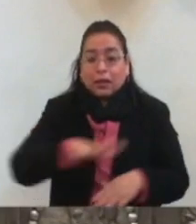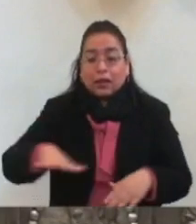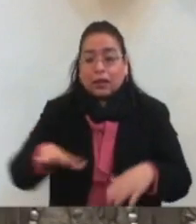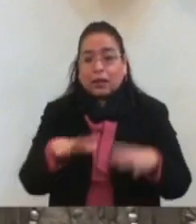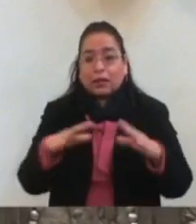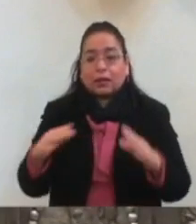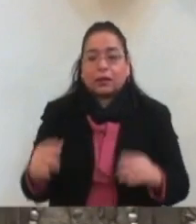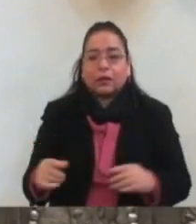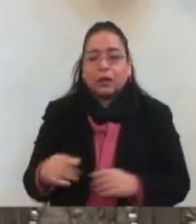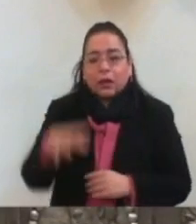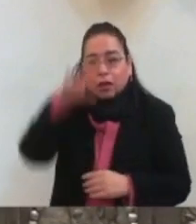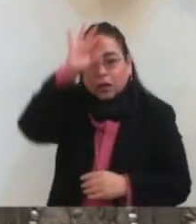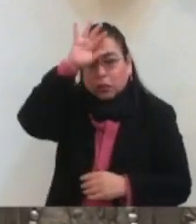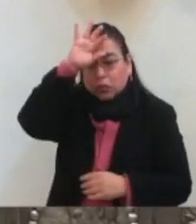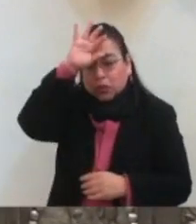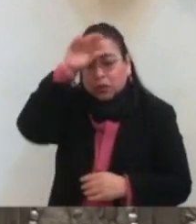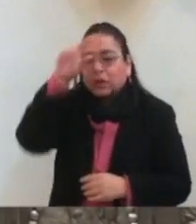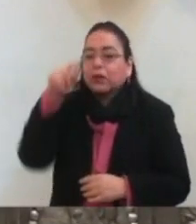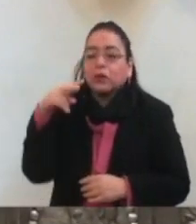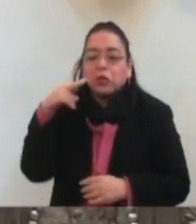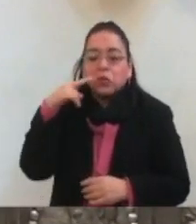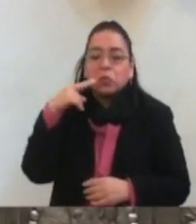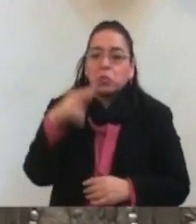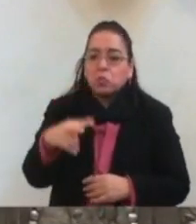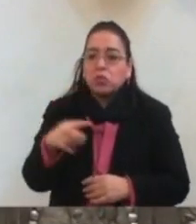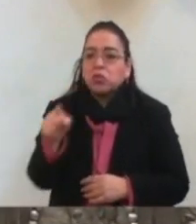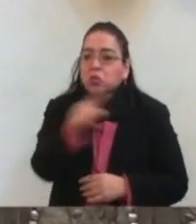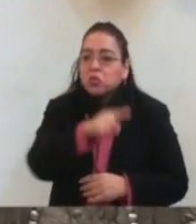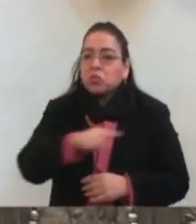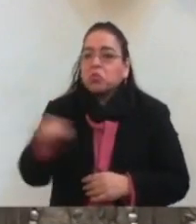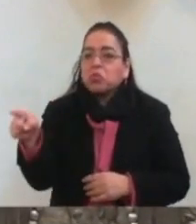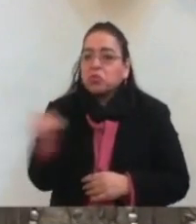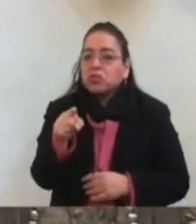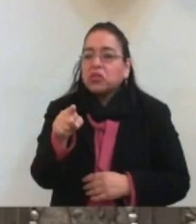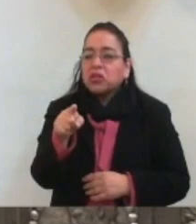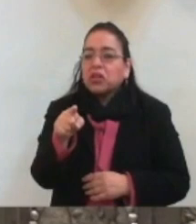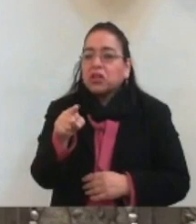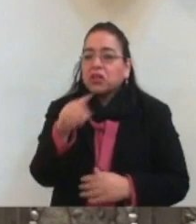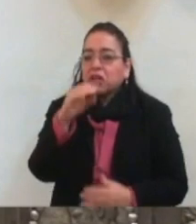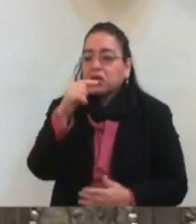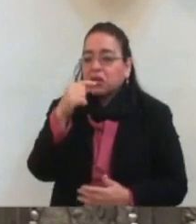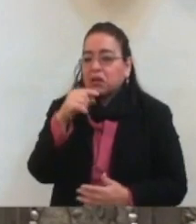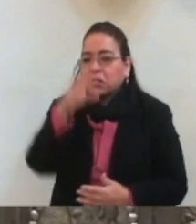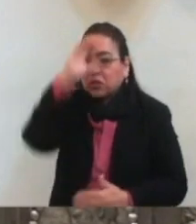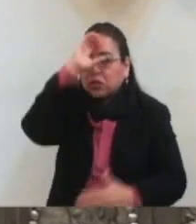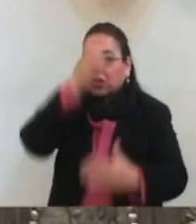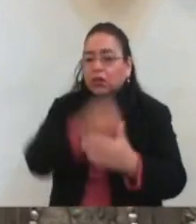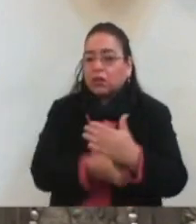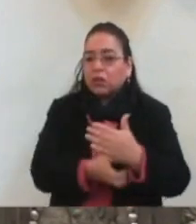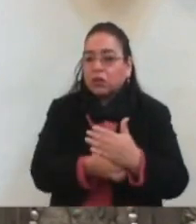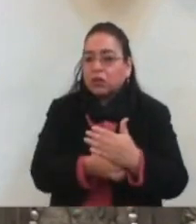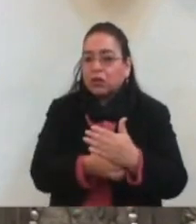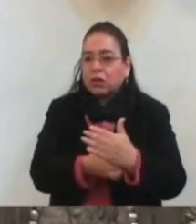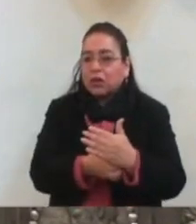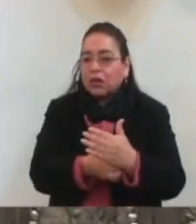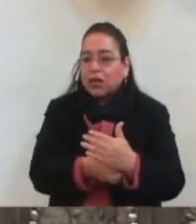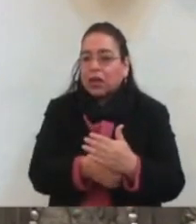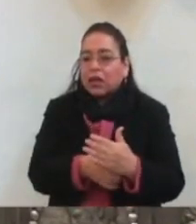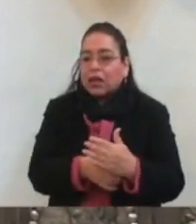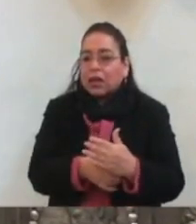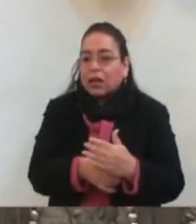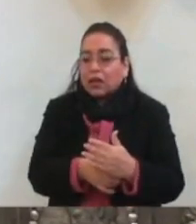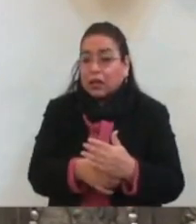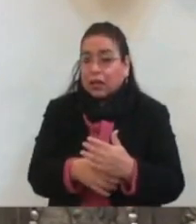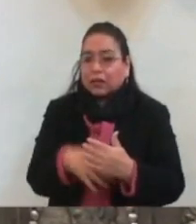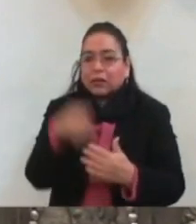durante la pandemia ustedes los fieles católicos no han dejado de amar